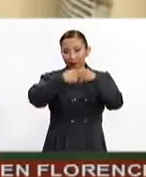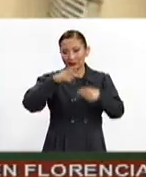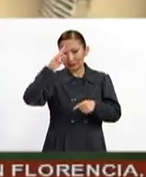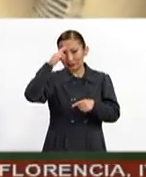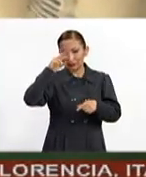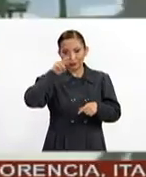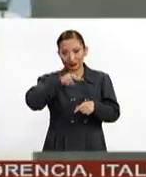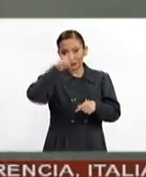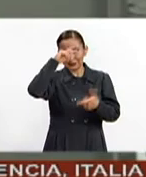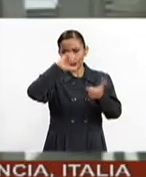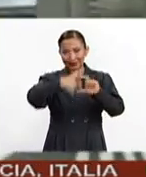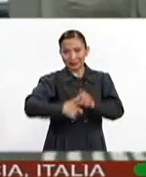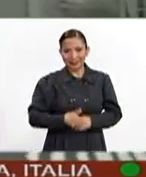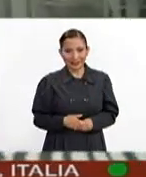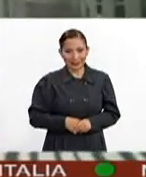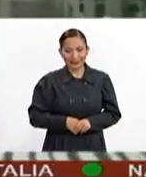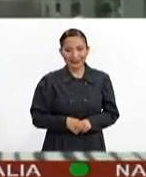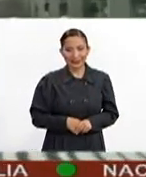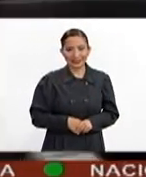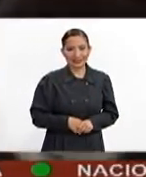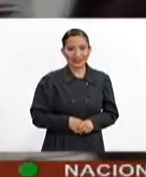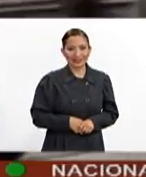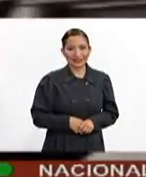Le recuerdo que está usted viendo México al Día.